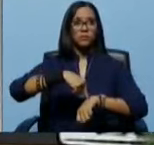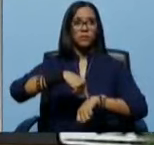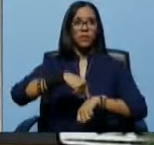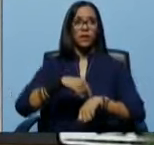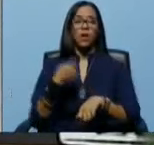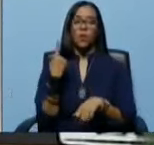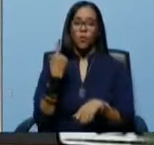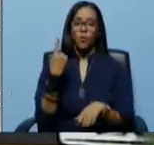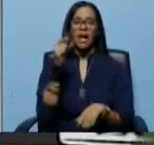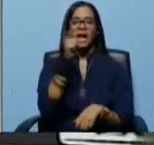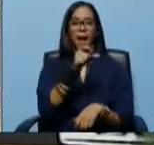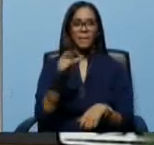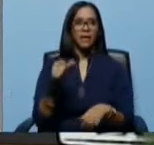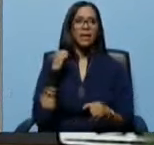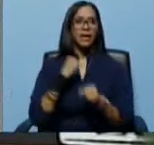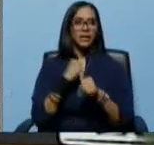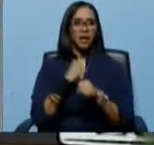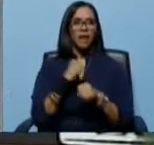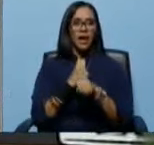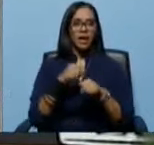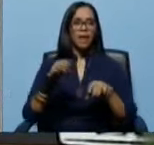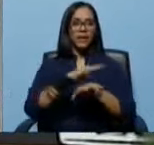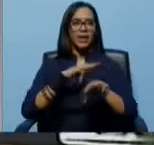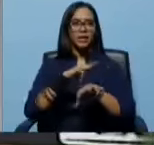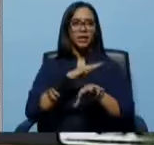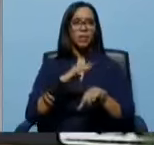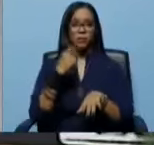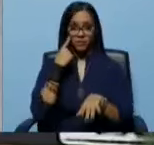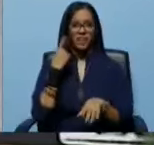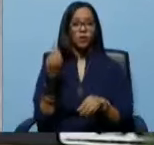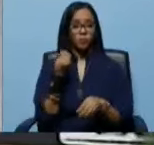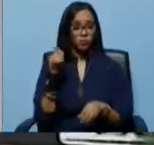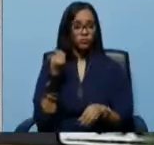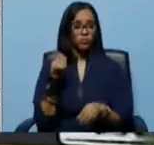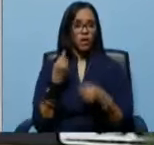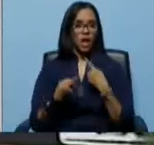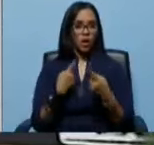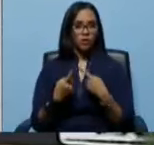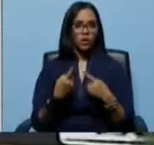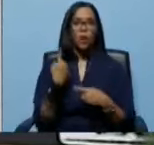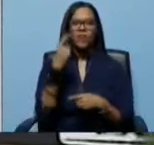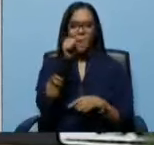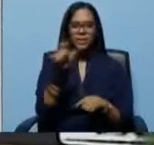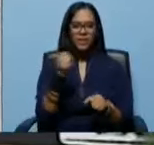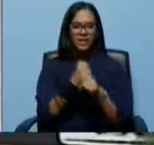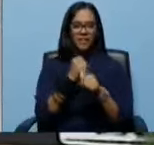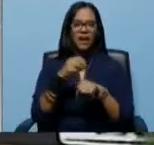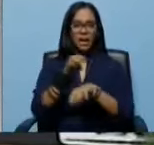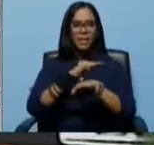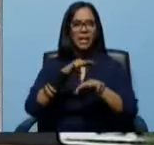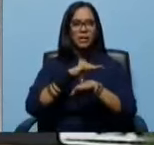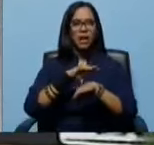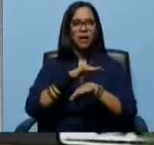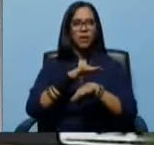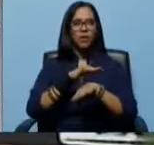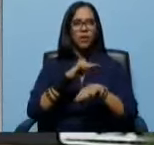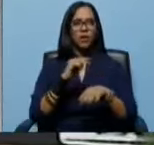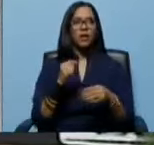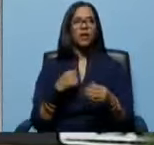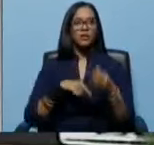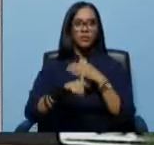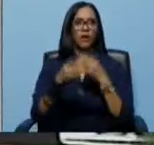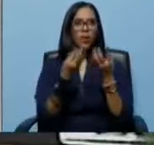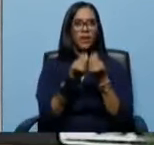Una de las personas que trabaja en el ministerio, casualmente, porque ustedes vean cómo son las cosas, ¿no? Una de las personas que trabaja en el ministerio, que se fue a